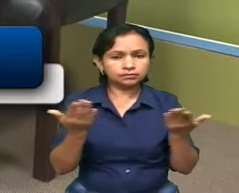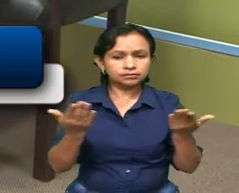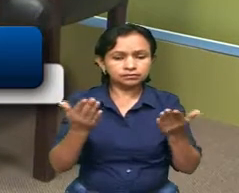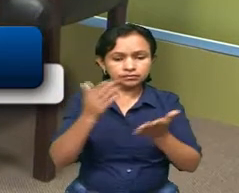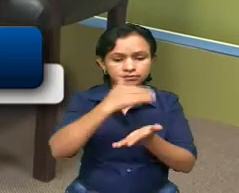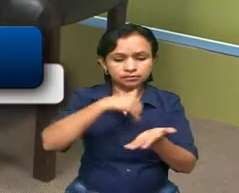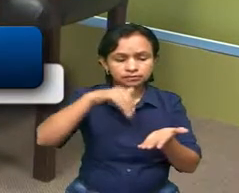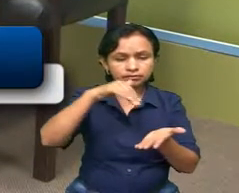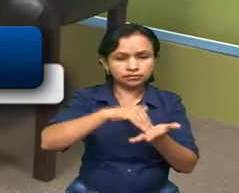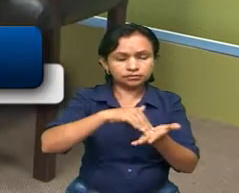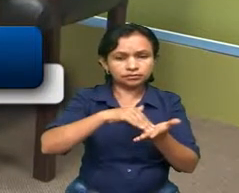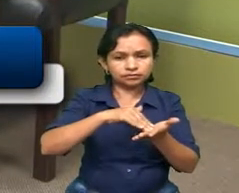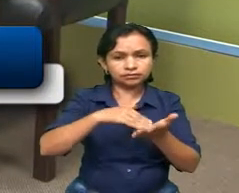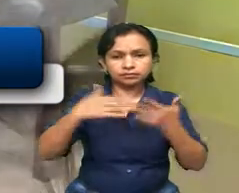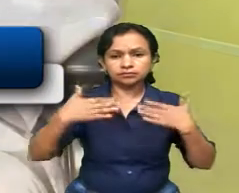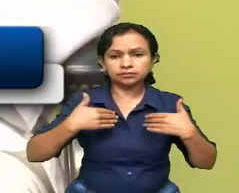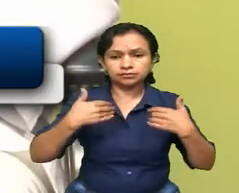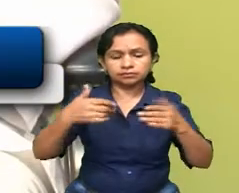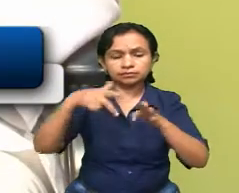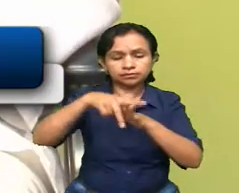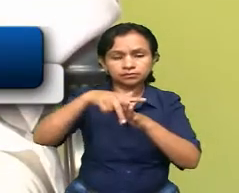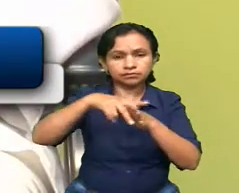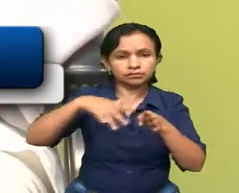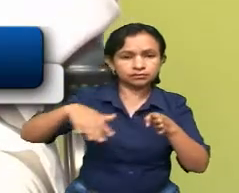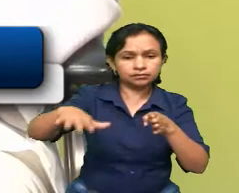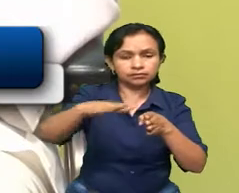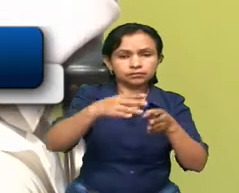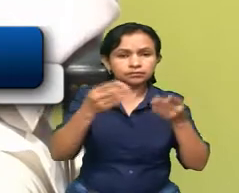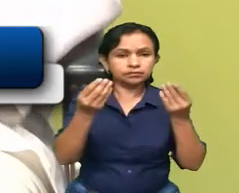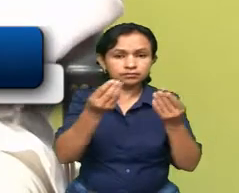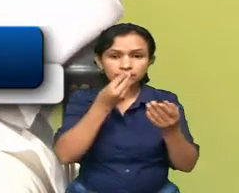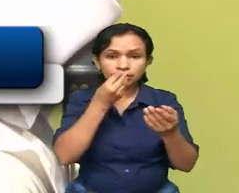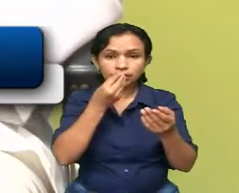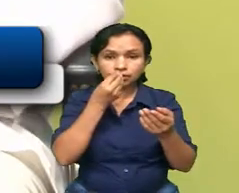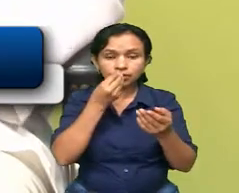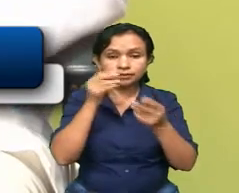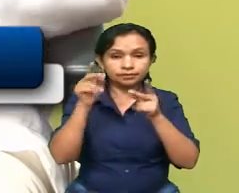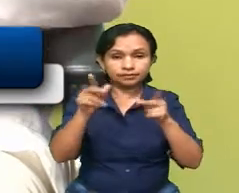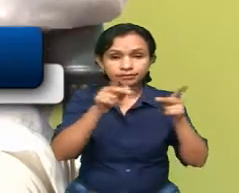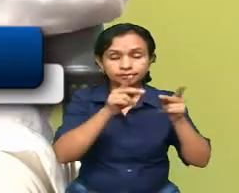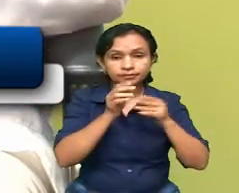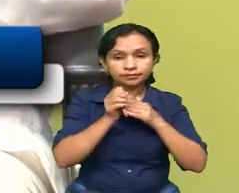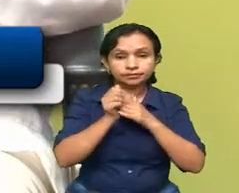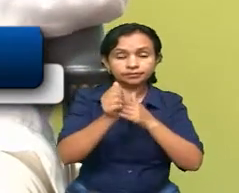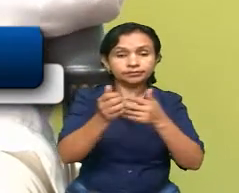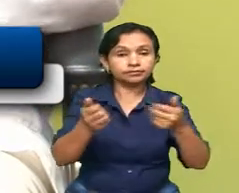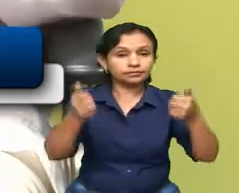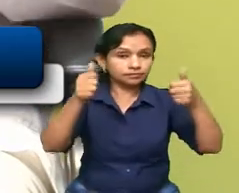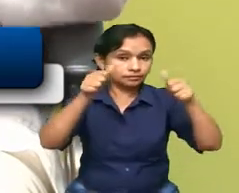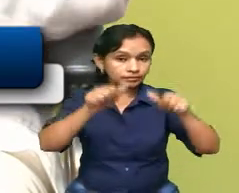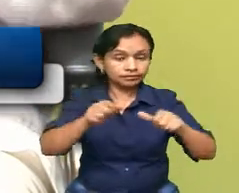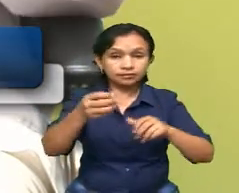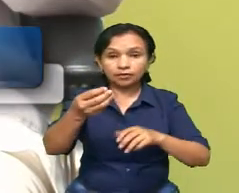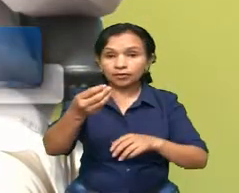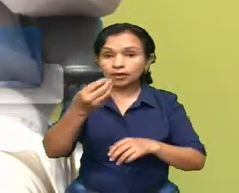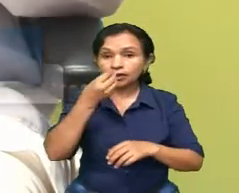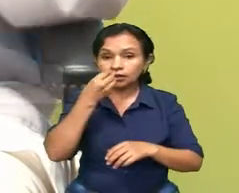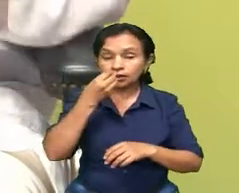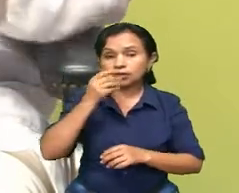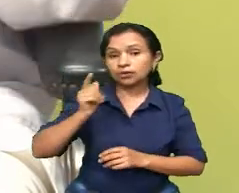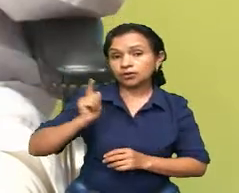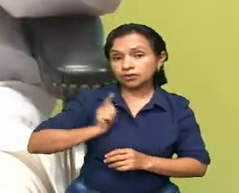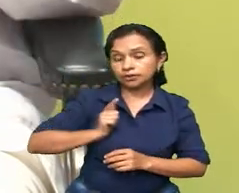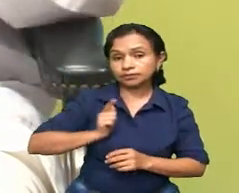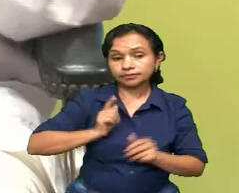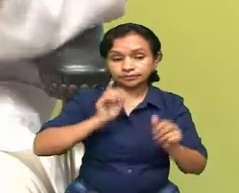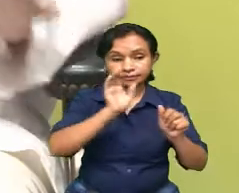centro de salud, hospitales, no rural, igual hay nutricionista y siempre se le da el seguimiento de acuerdo a los alimentos que tengamos en